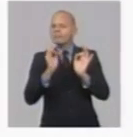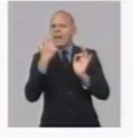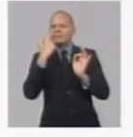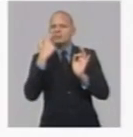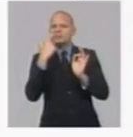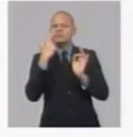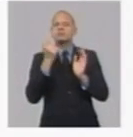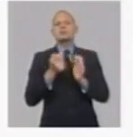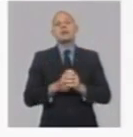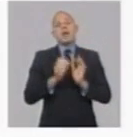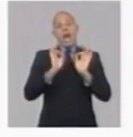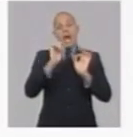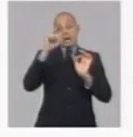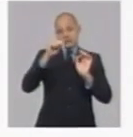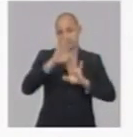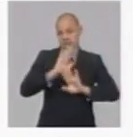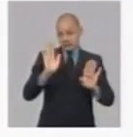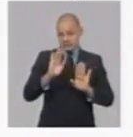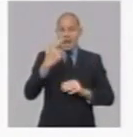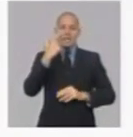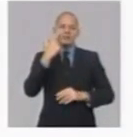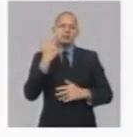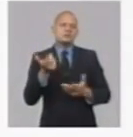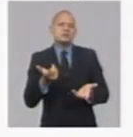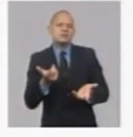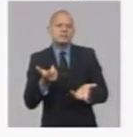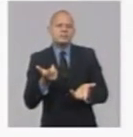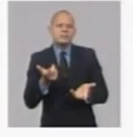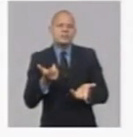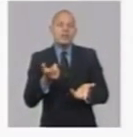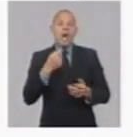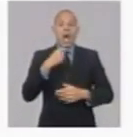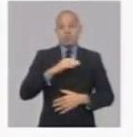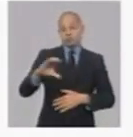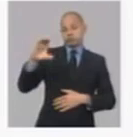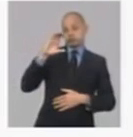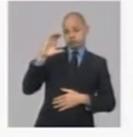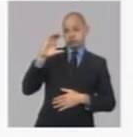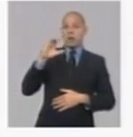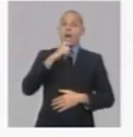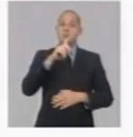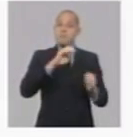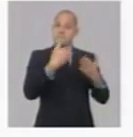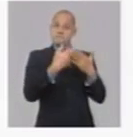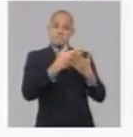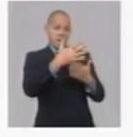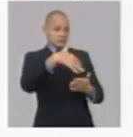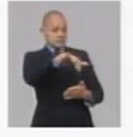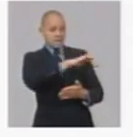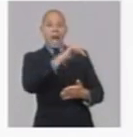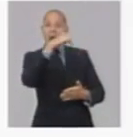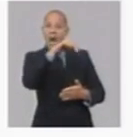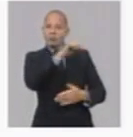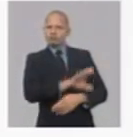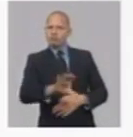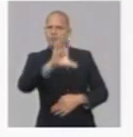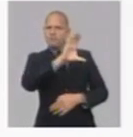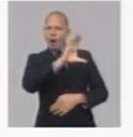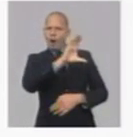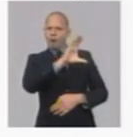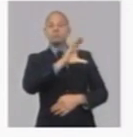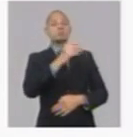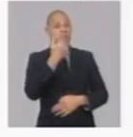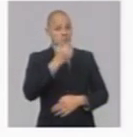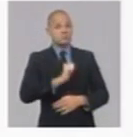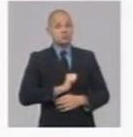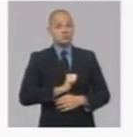resumen, nosotros tenemos como promedio que el salario en el sector empresarial crece 9,6 veces y en el